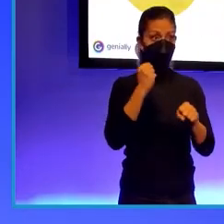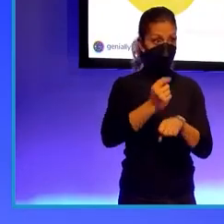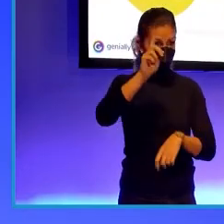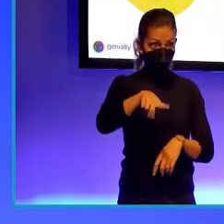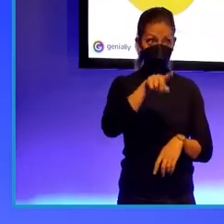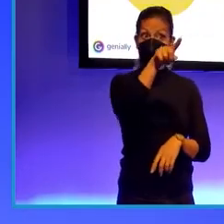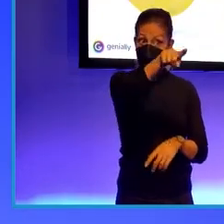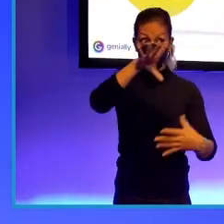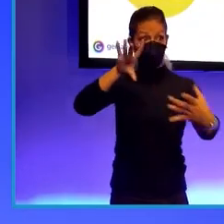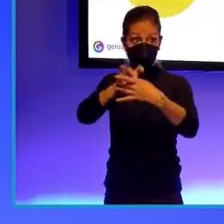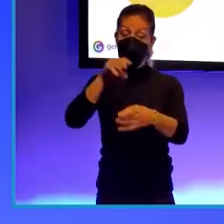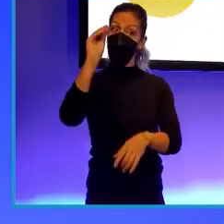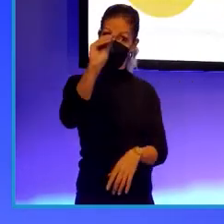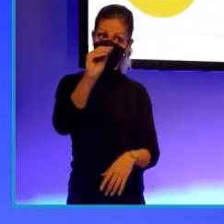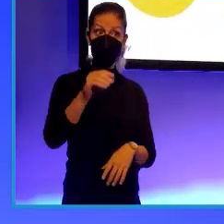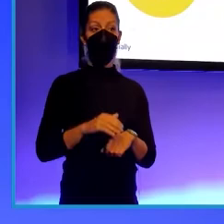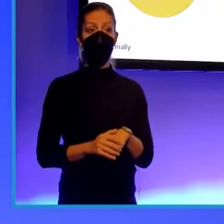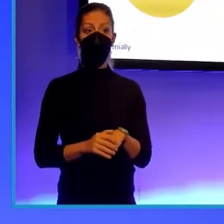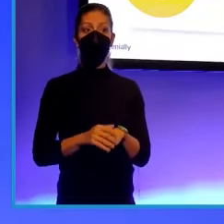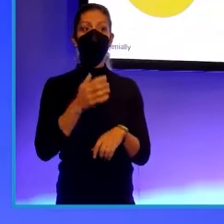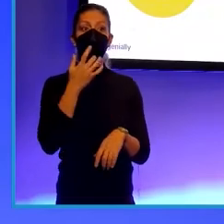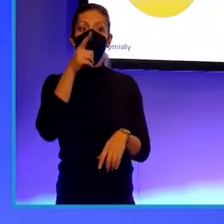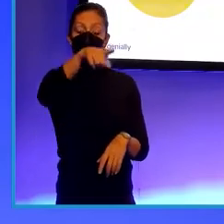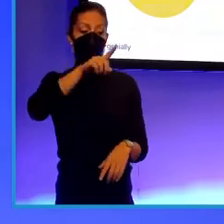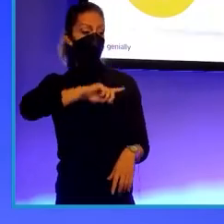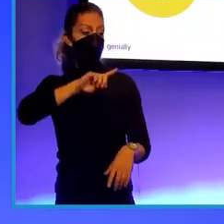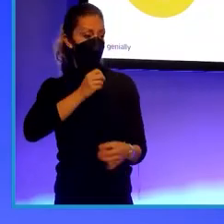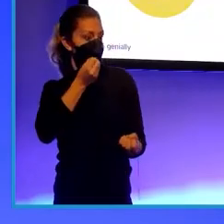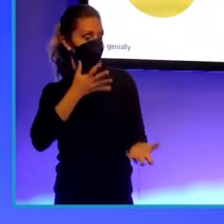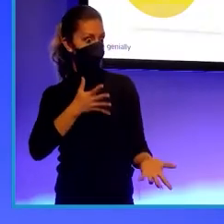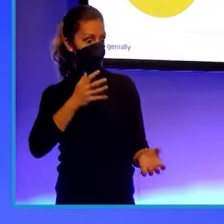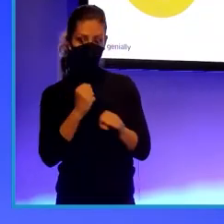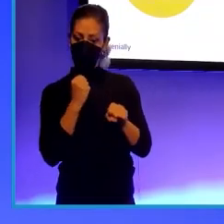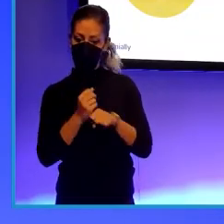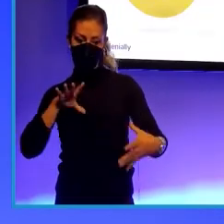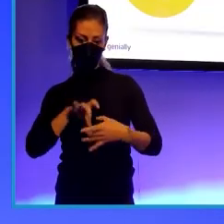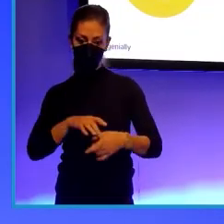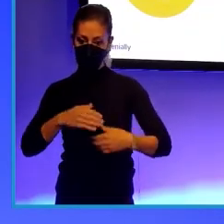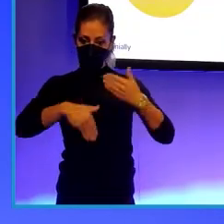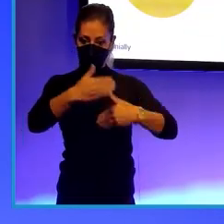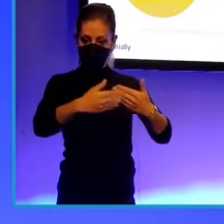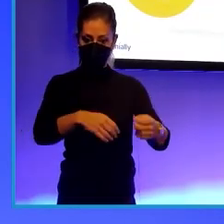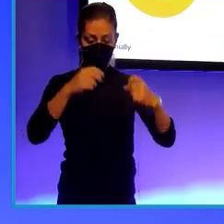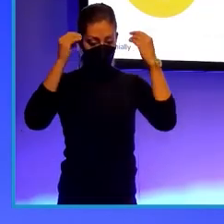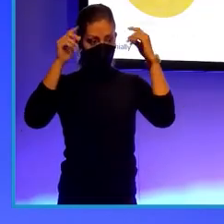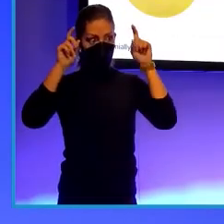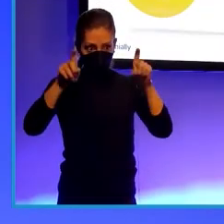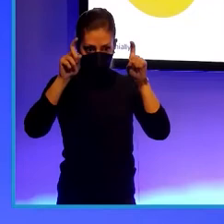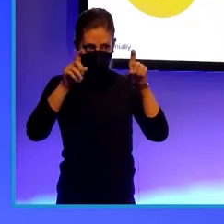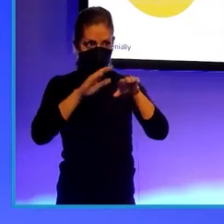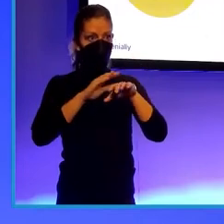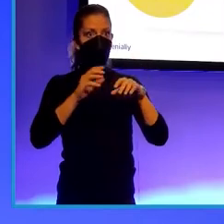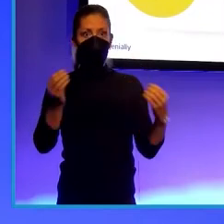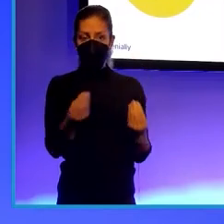preguntando las emociones es lo fundamental si tú te encuentras bien harás tú trabajo mejor estudiarás mejor y sobre todo será mejor en la sociedad